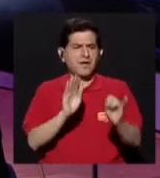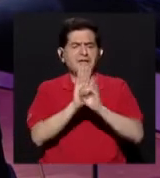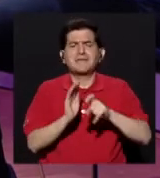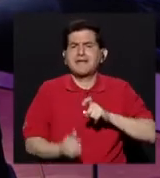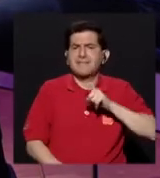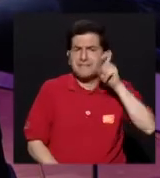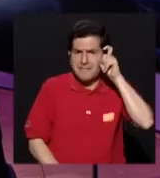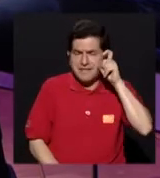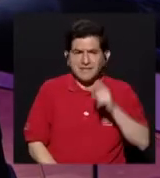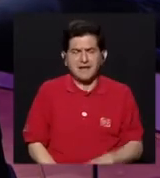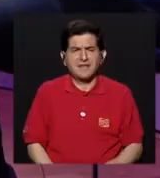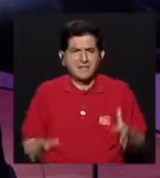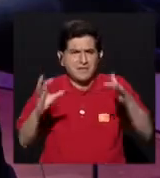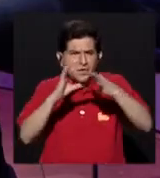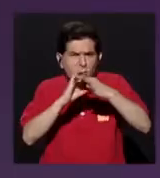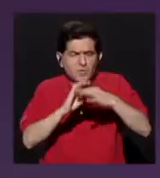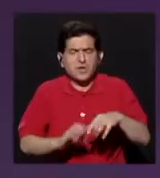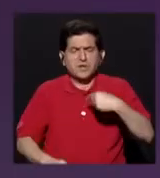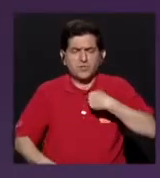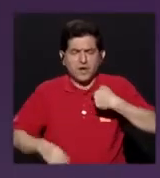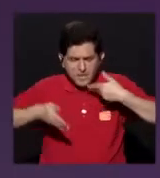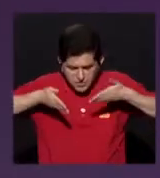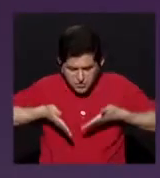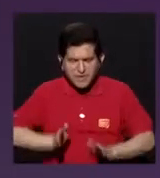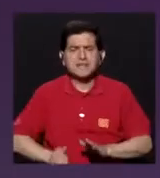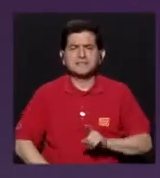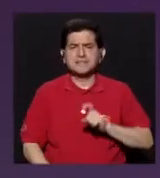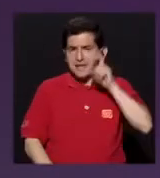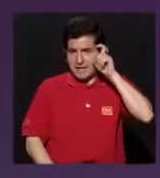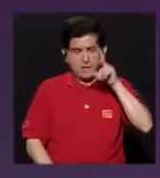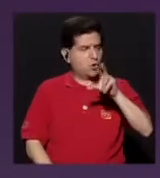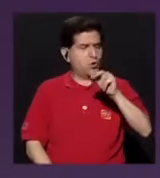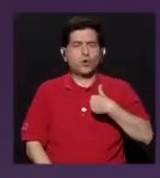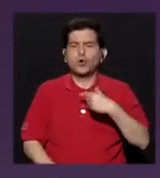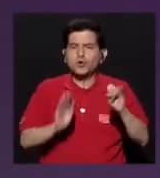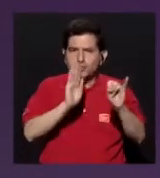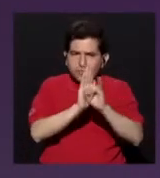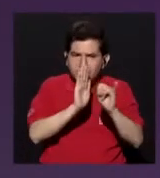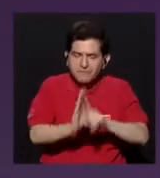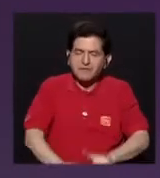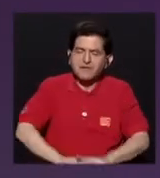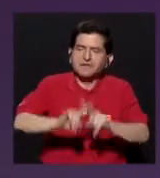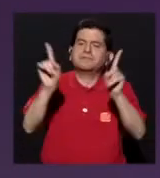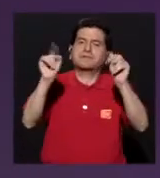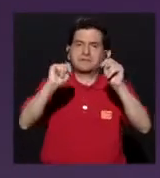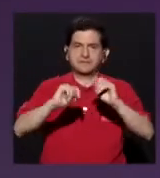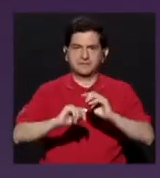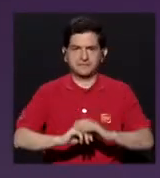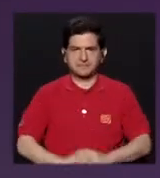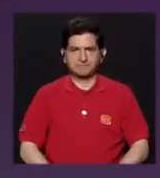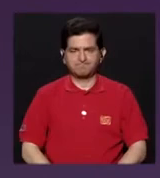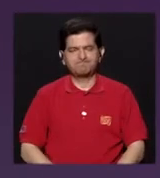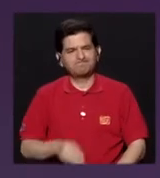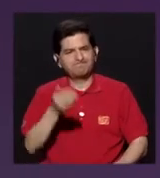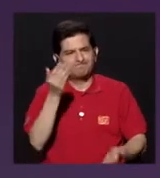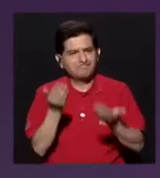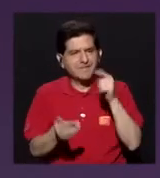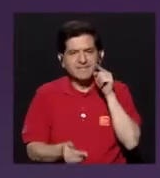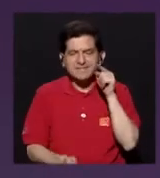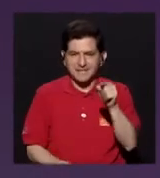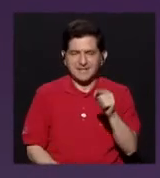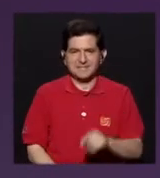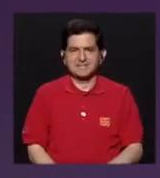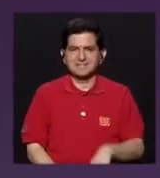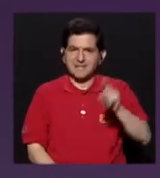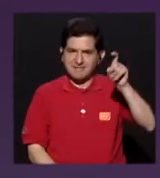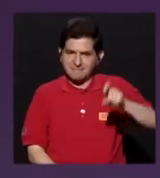género, con el sexo con el que me asignaron al nacer, sino que me identifico diferente. Entonces yo creo que aquí